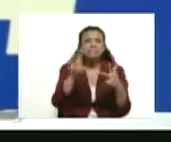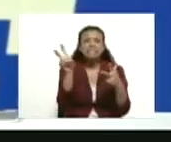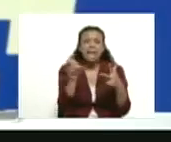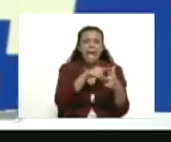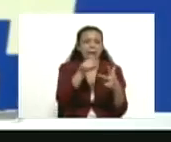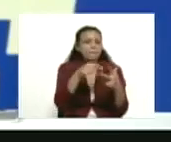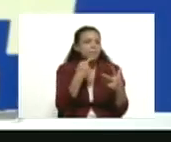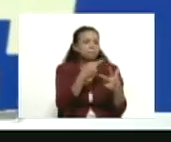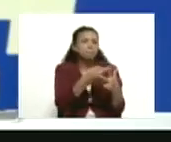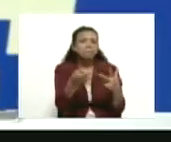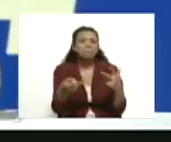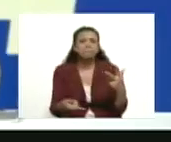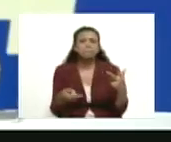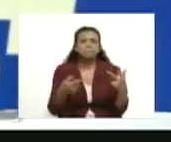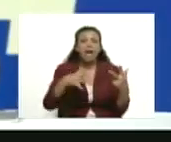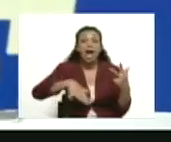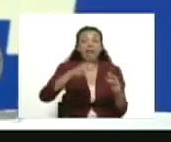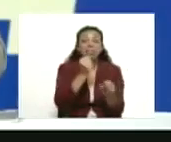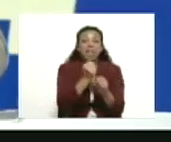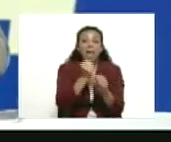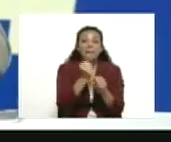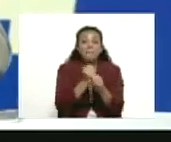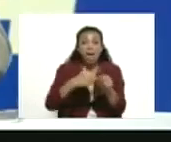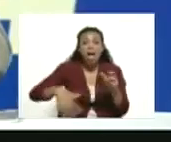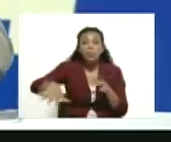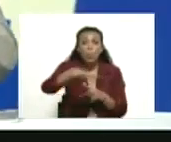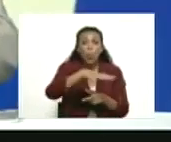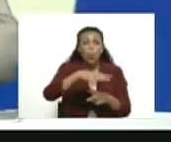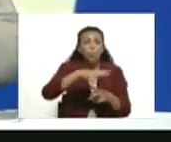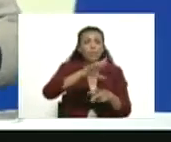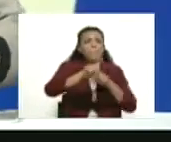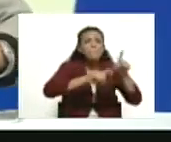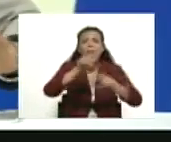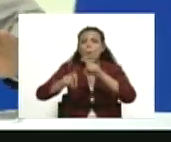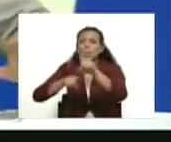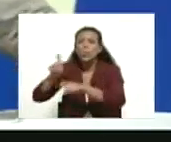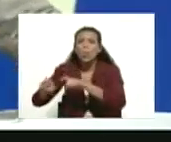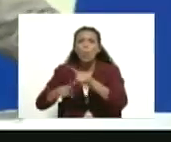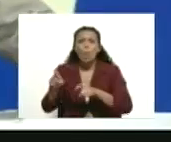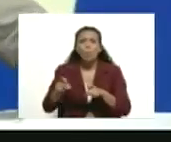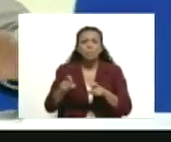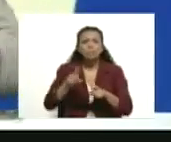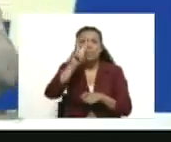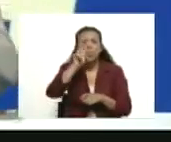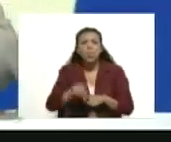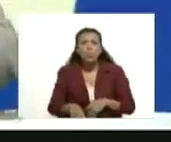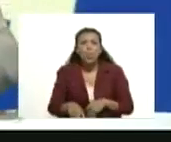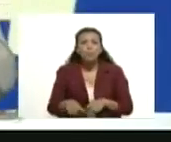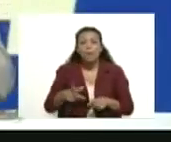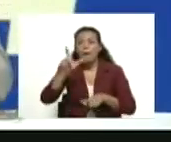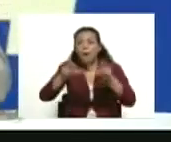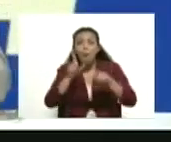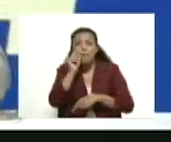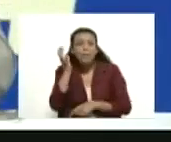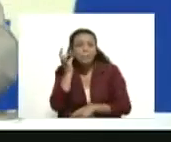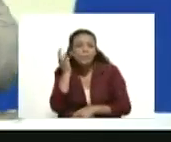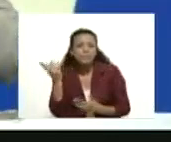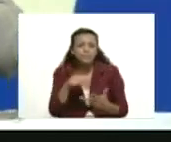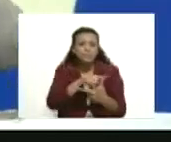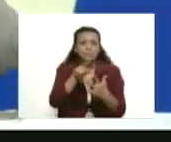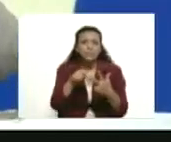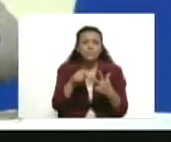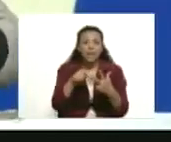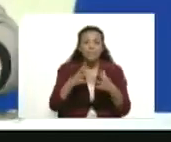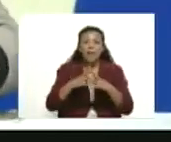Ustedes me dirán. Hay tres temas que son consenso para todos los venezolanos de bien, para todas las venezolanas de bien, para